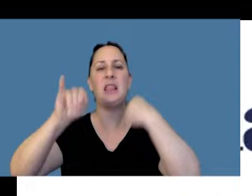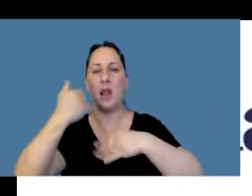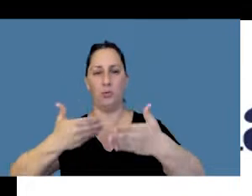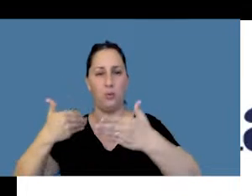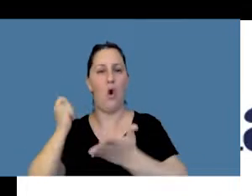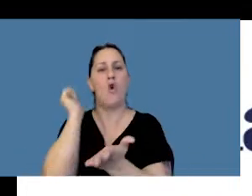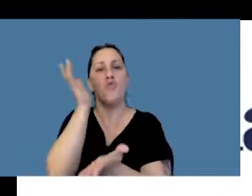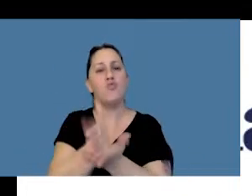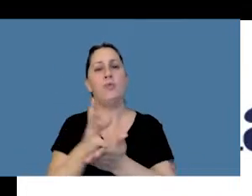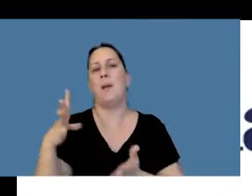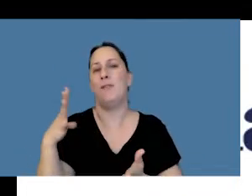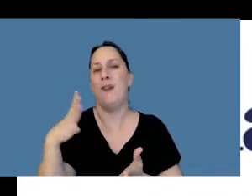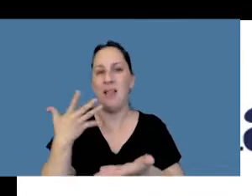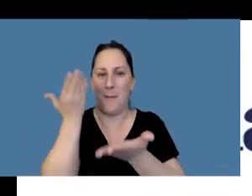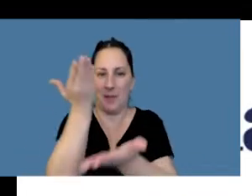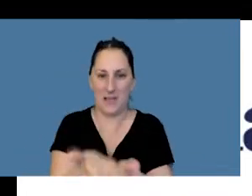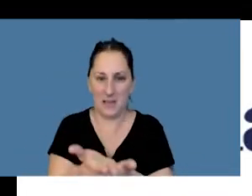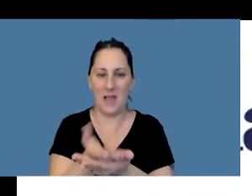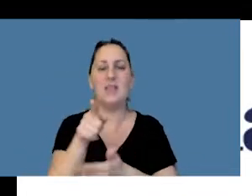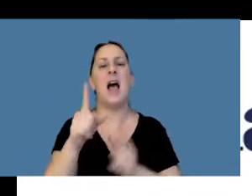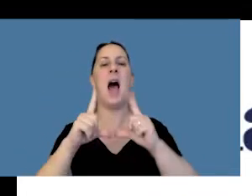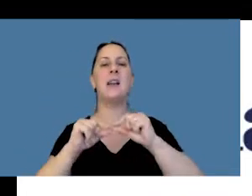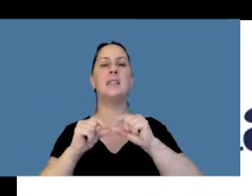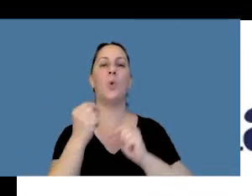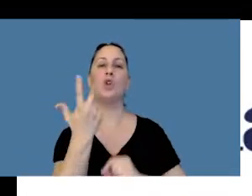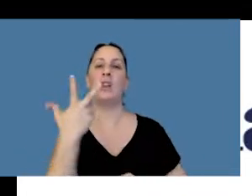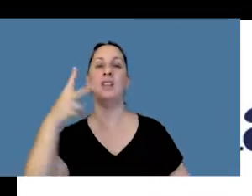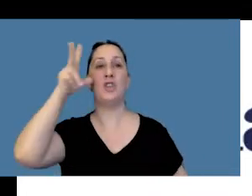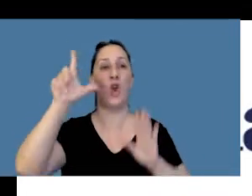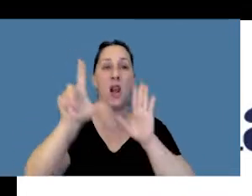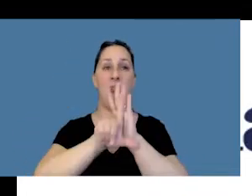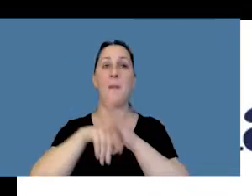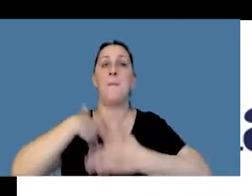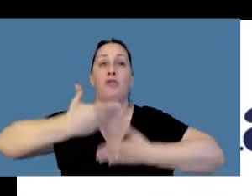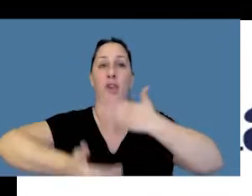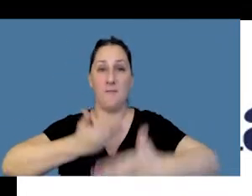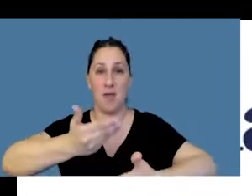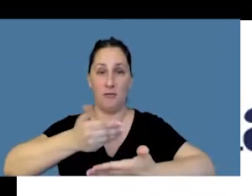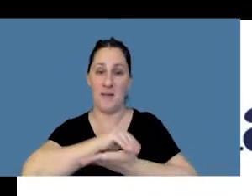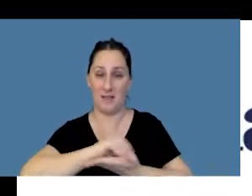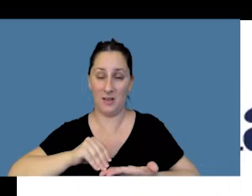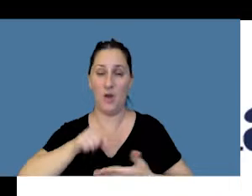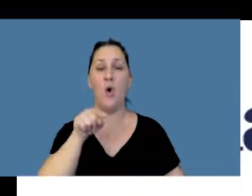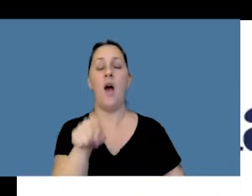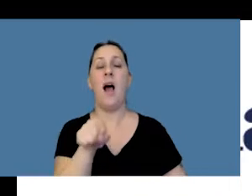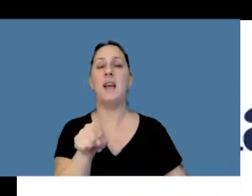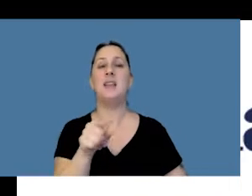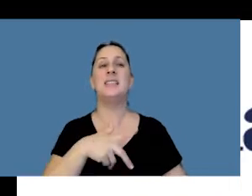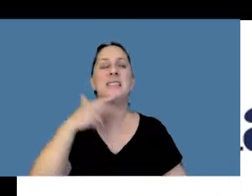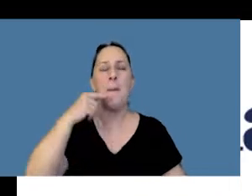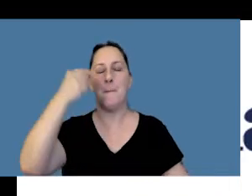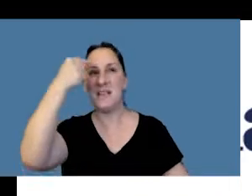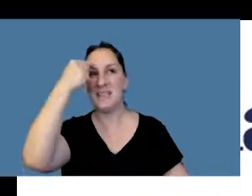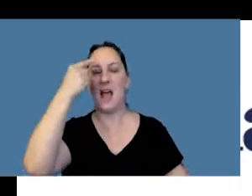de presentación, encuadradas en el artículo 38 de la Ley de Procedimientos, sin considerar